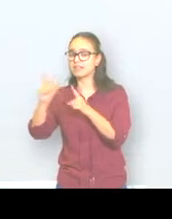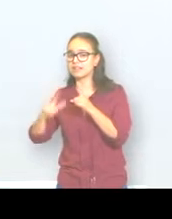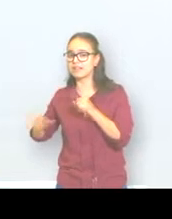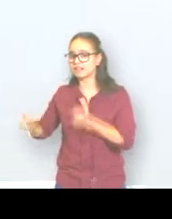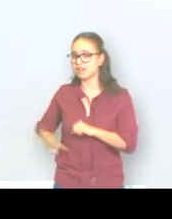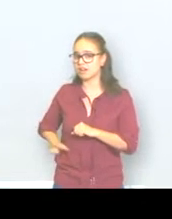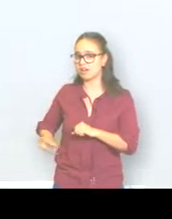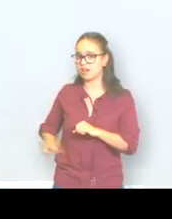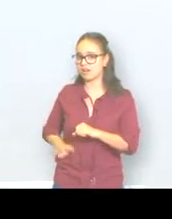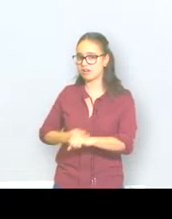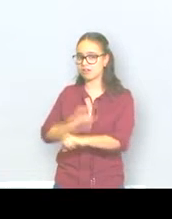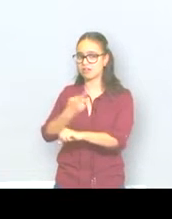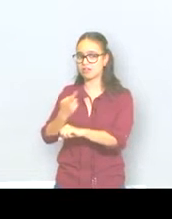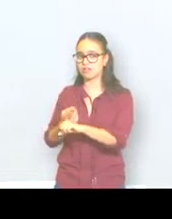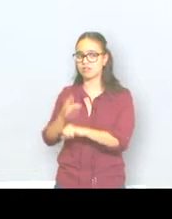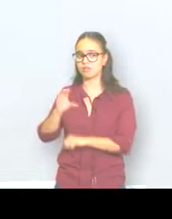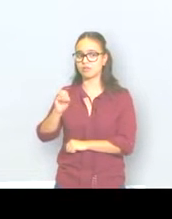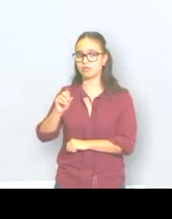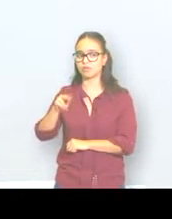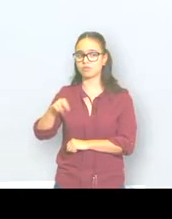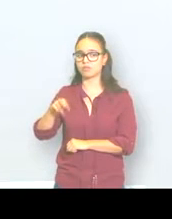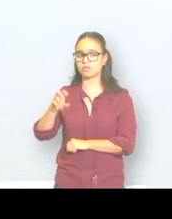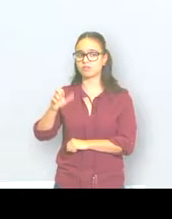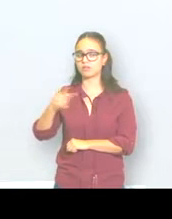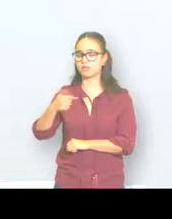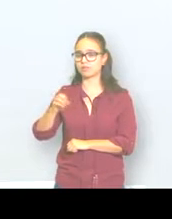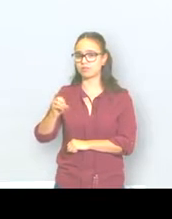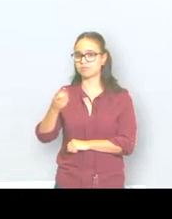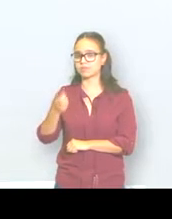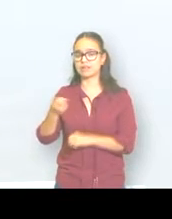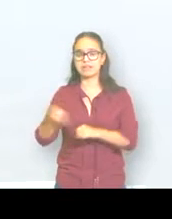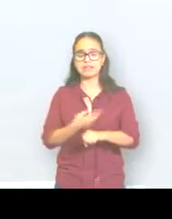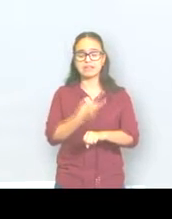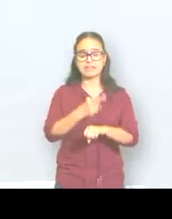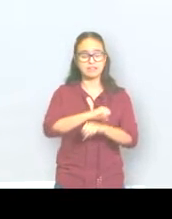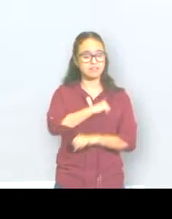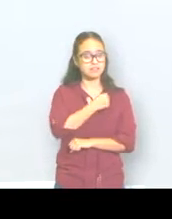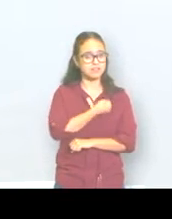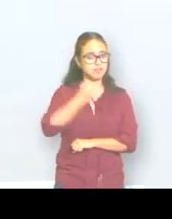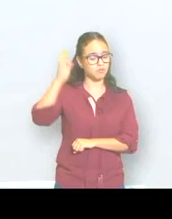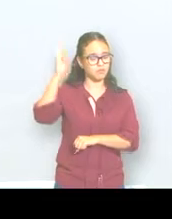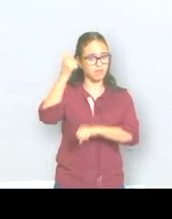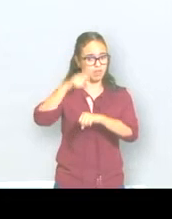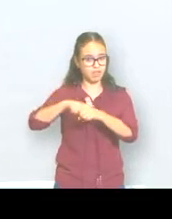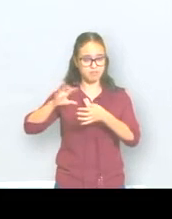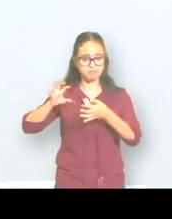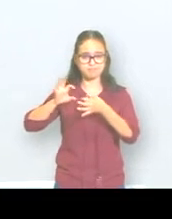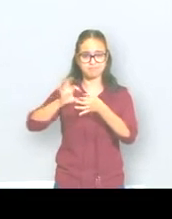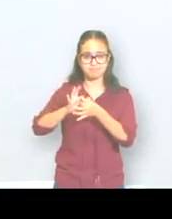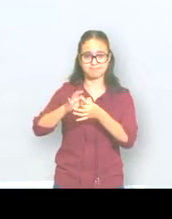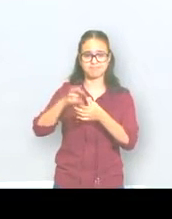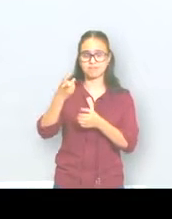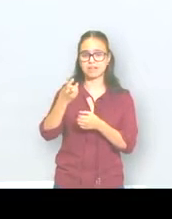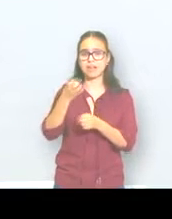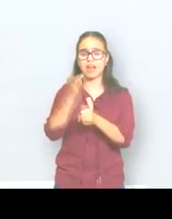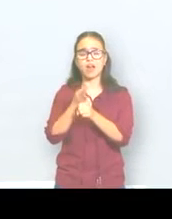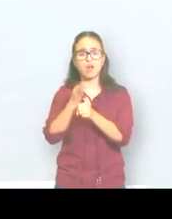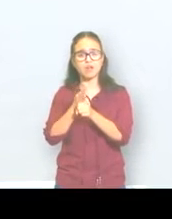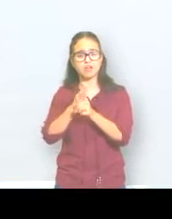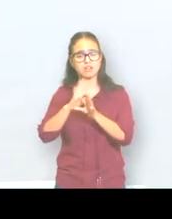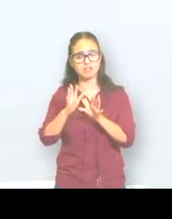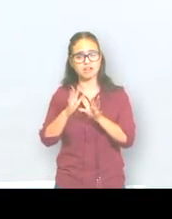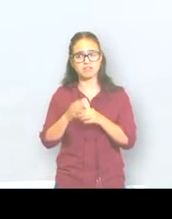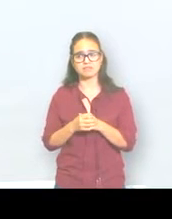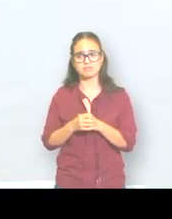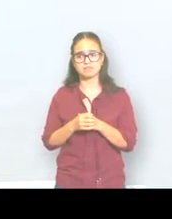con el trabajo también de la parte de la Comisión de Salud, la Secretaría de Salud Federal y en este momento pues ya circulando